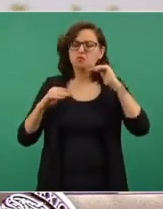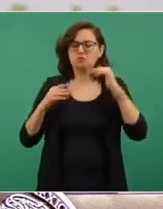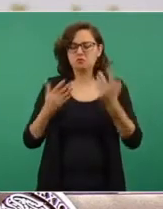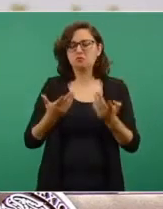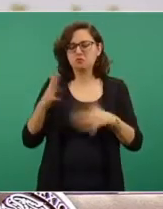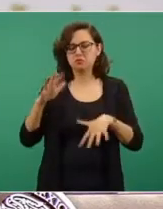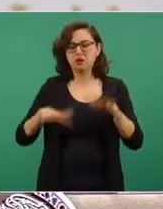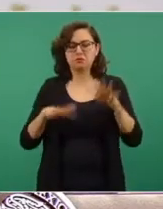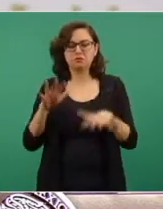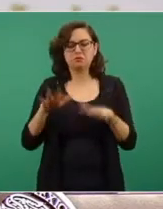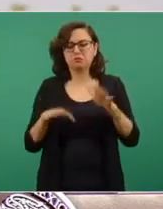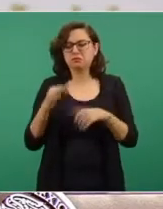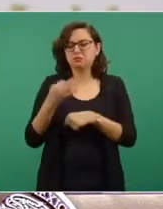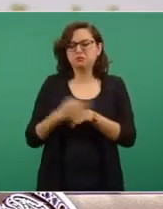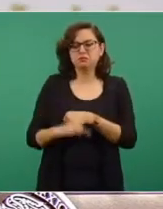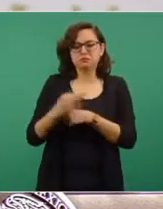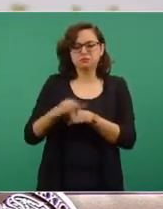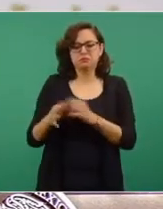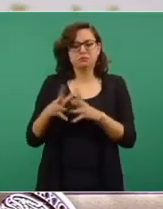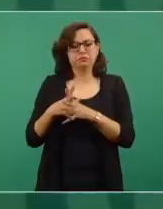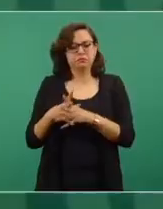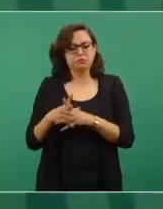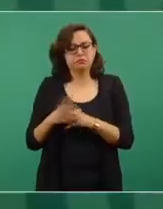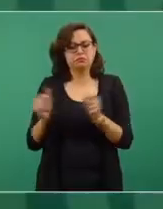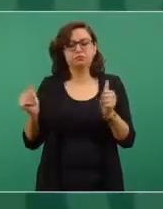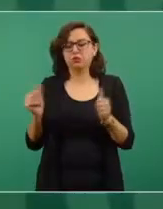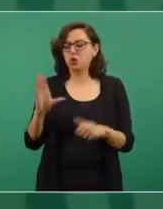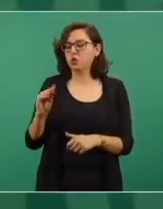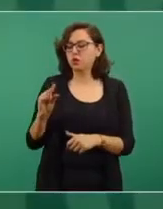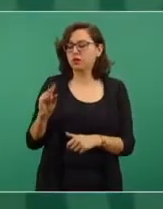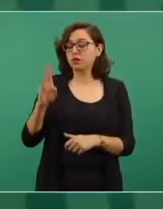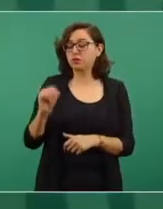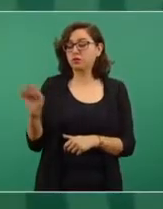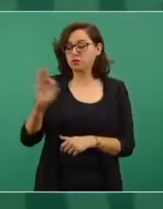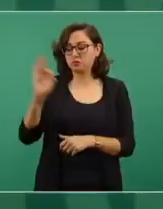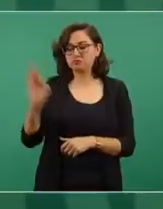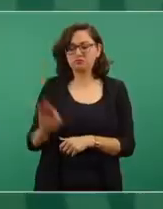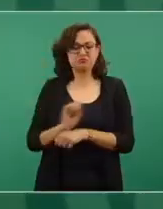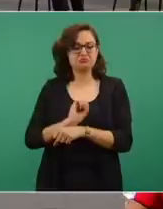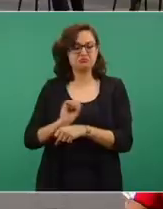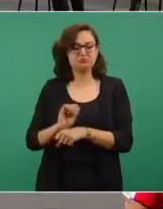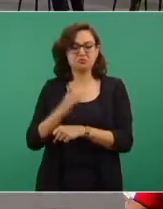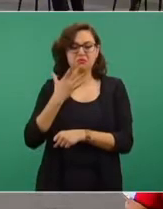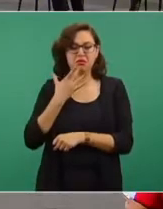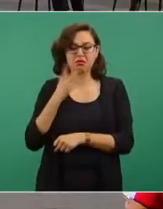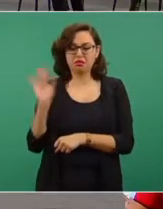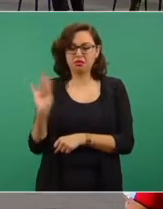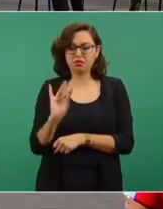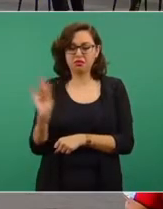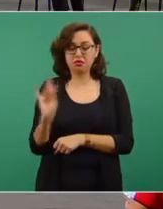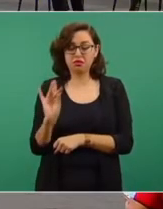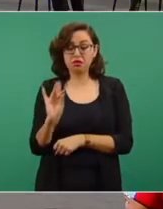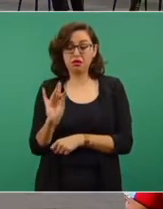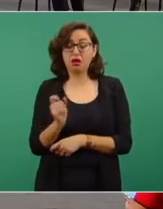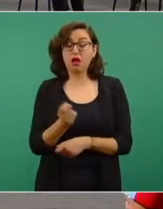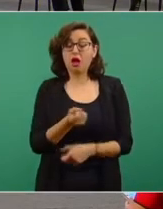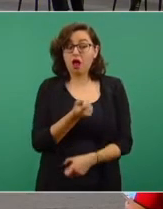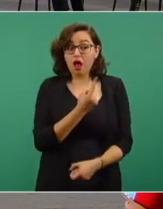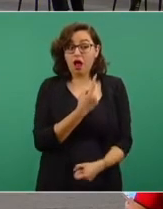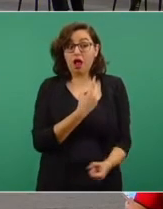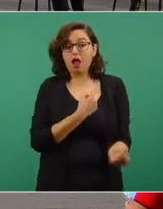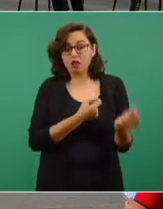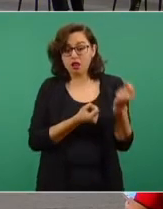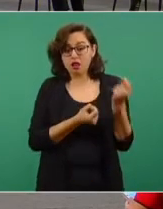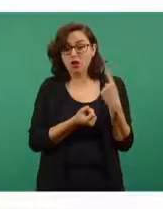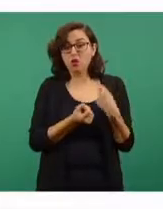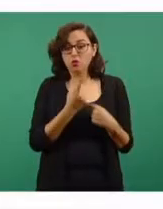de la vacunación y 99% son este tipo de eventos. Los pocos eventos que han sido de consideración, que